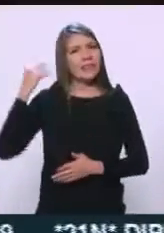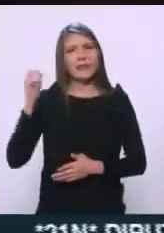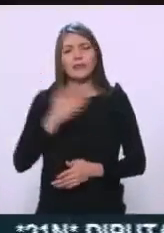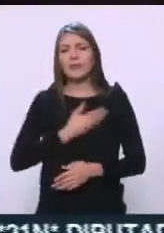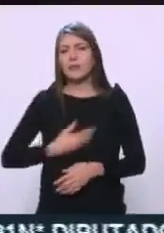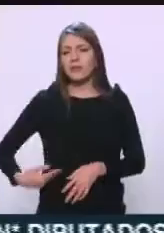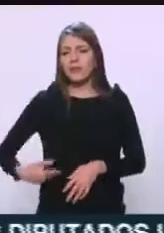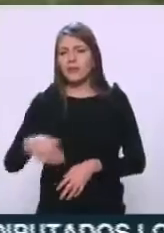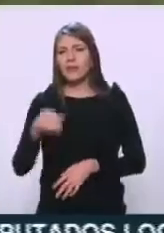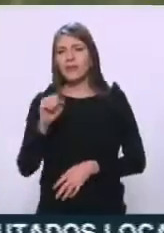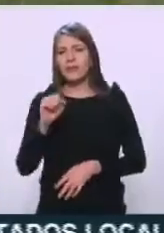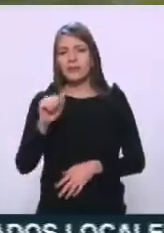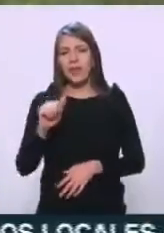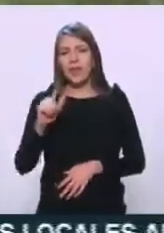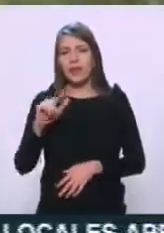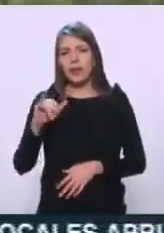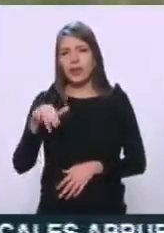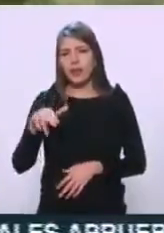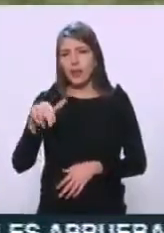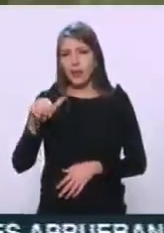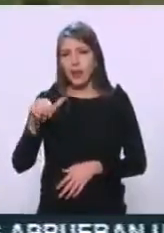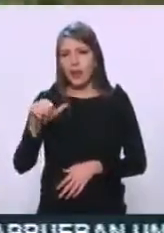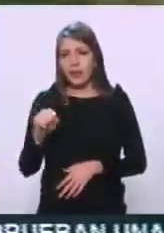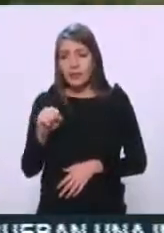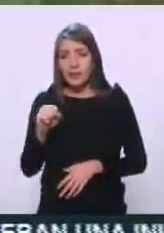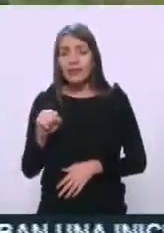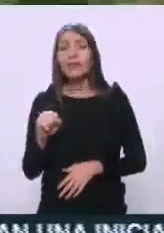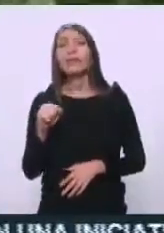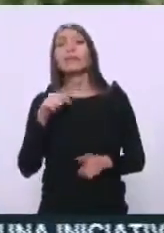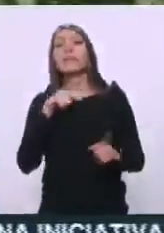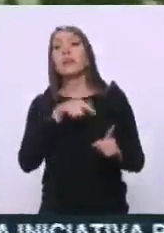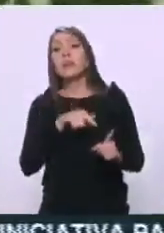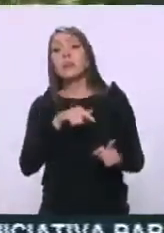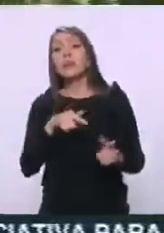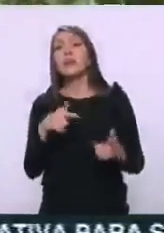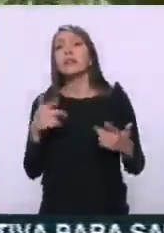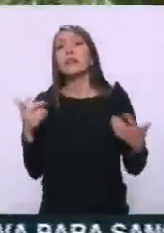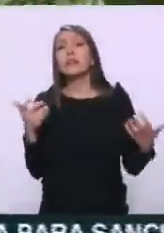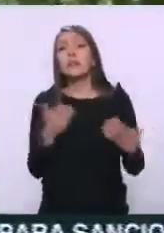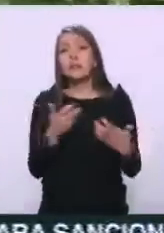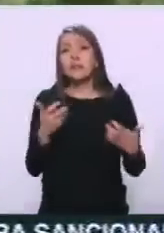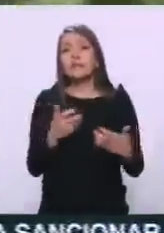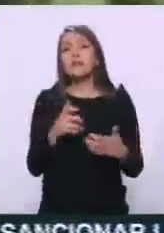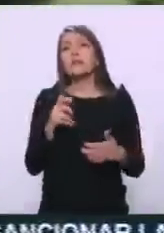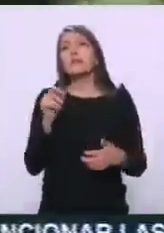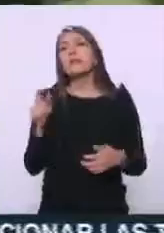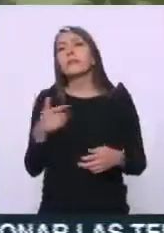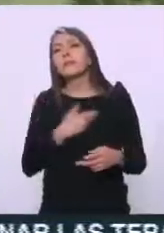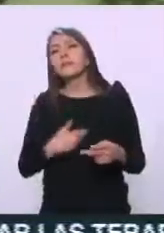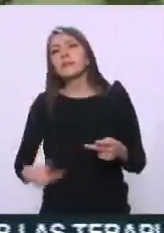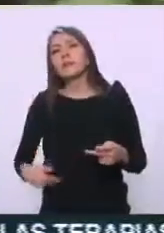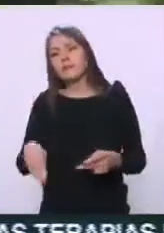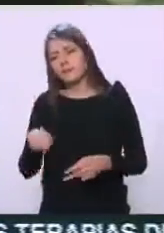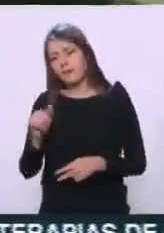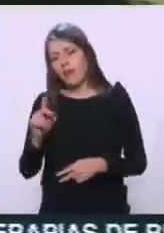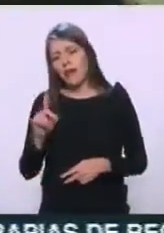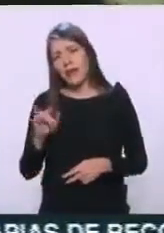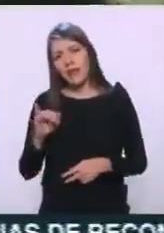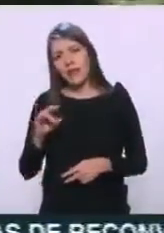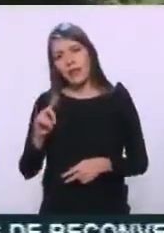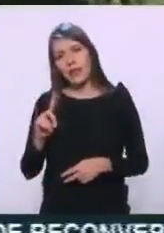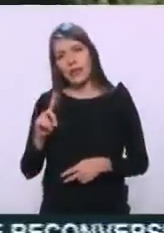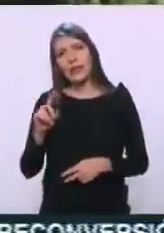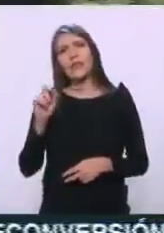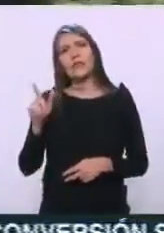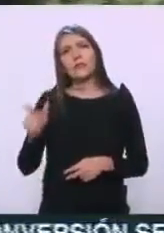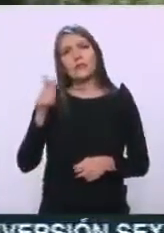al poder y que rompió entonces Salinas y el presidente de la Madrid, que lo destapó con un pacto tácito